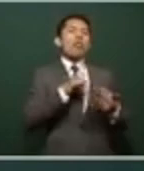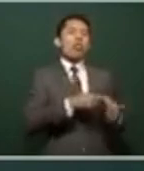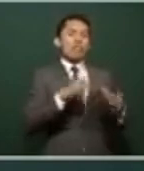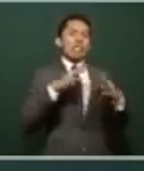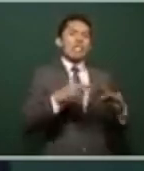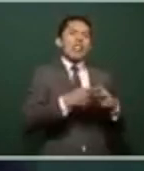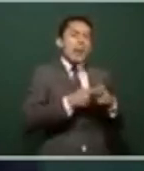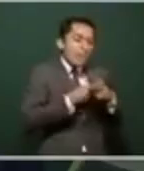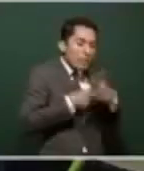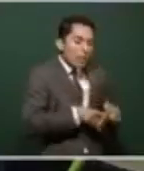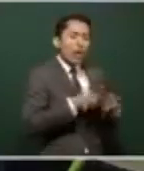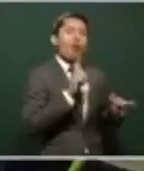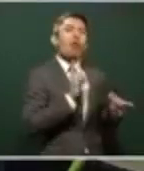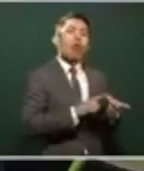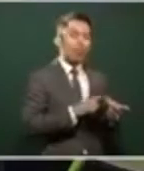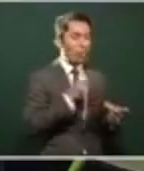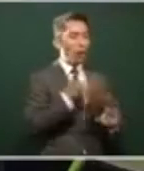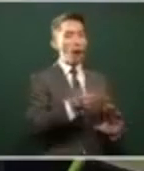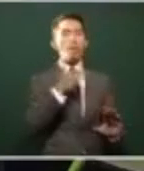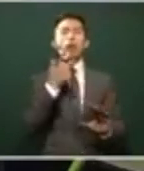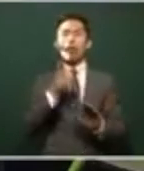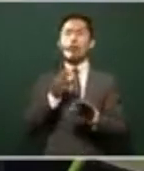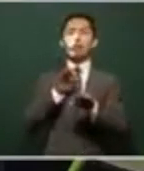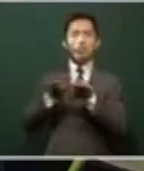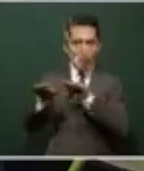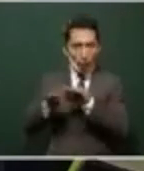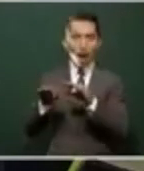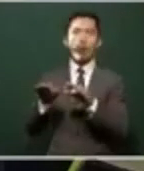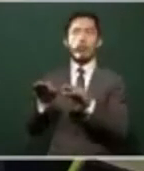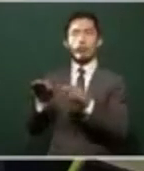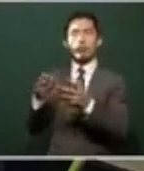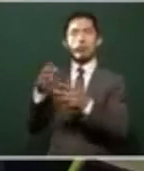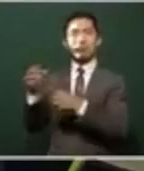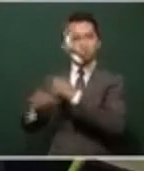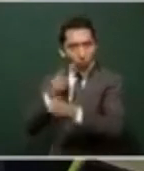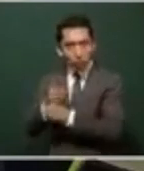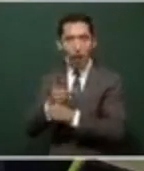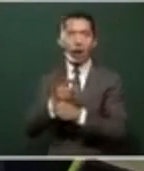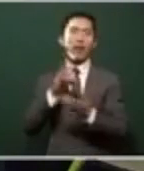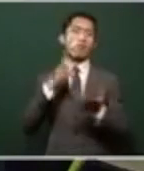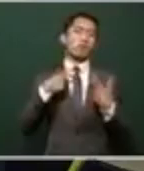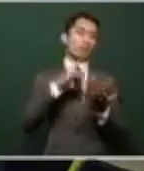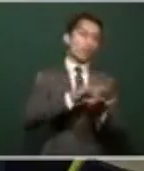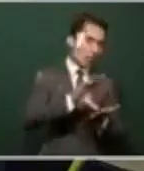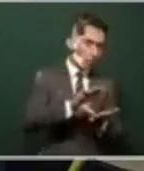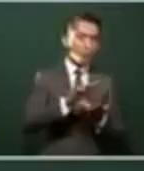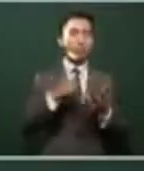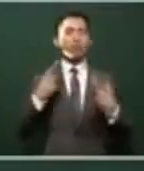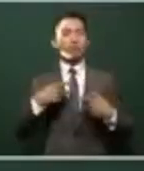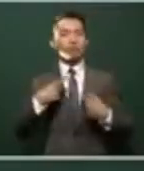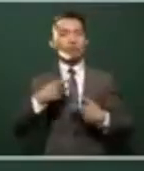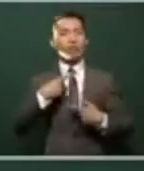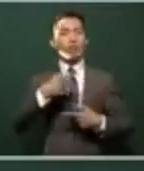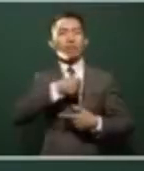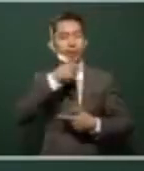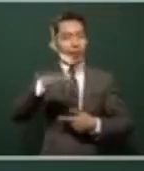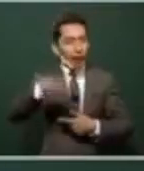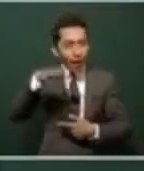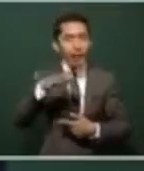de empleo, atender el problema de los discapacitados, atender el problema de los adultos mayores, atender